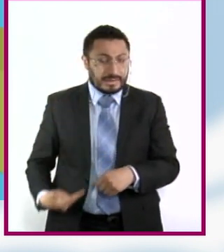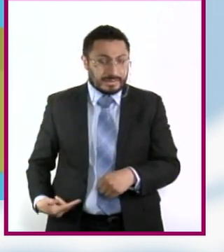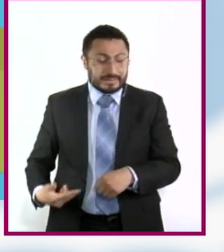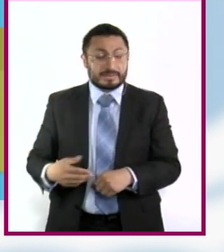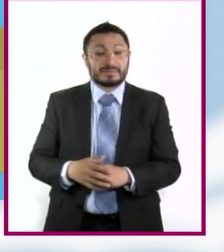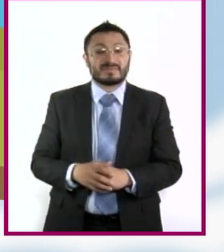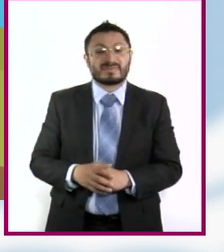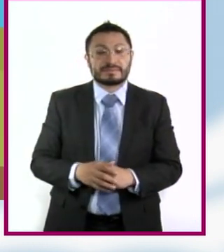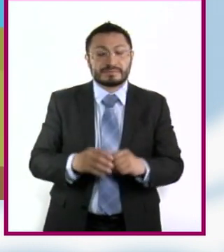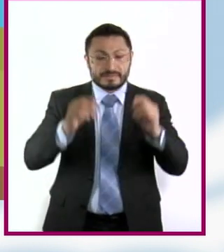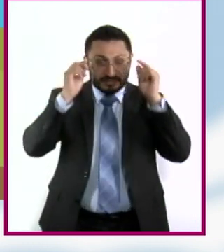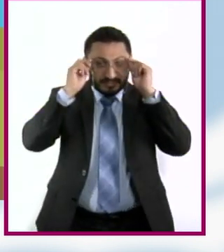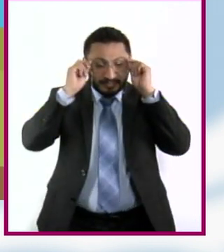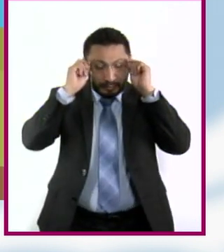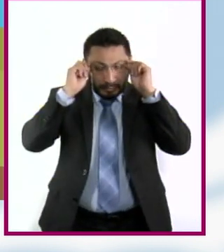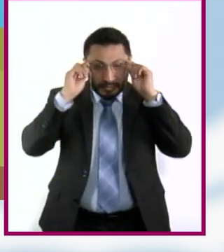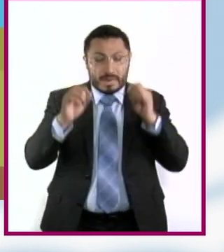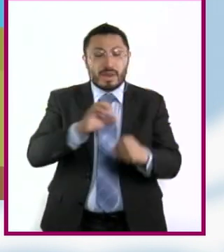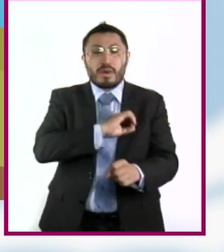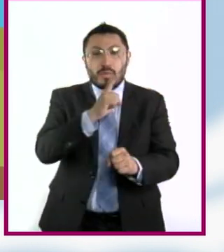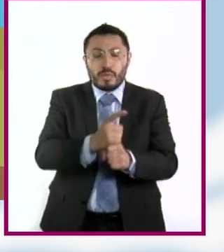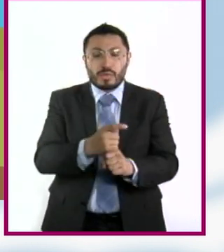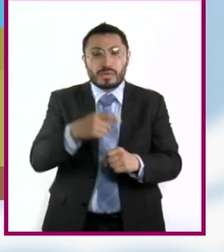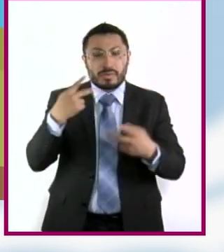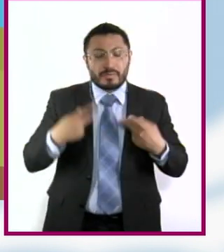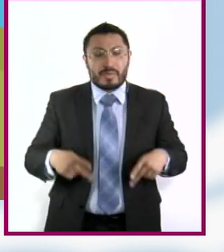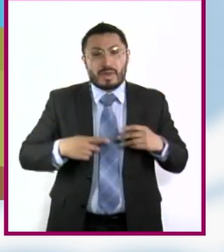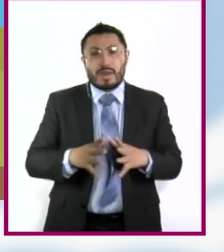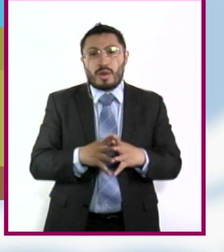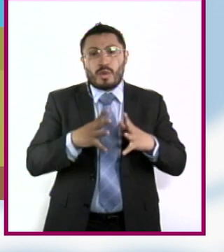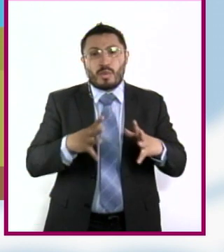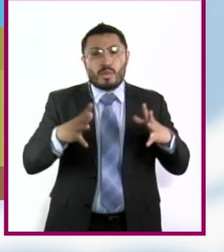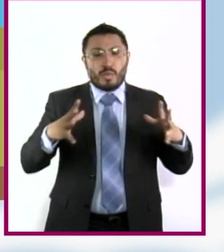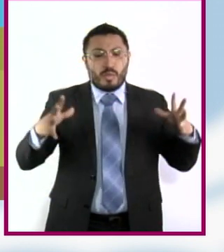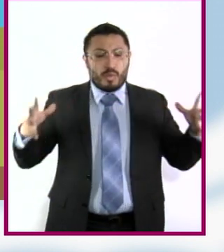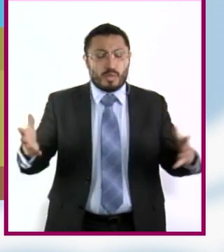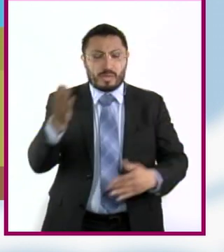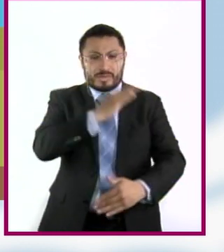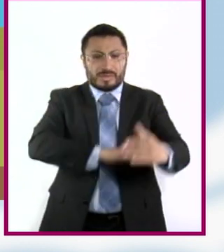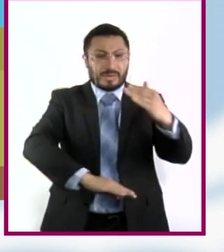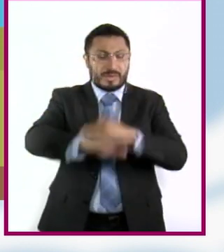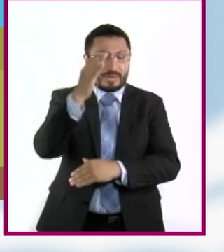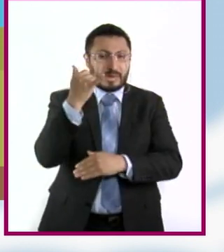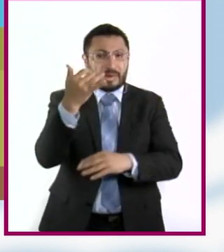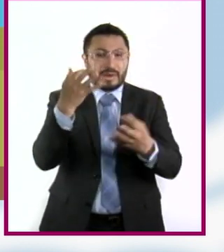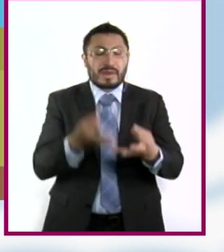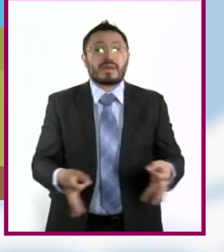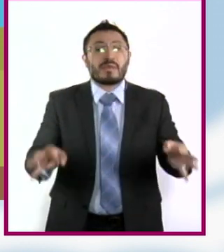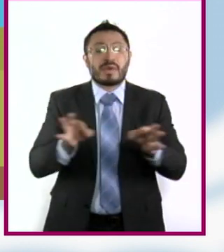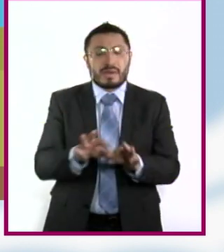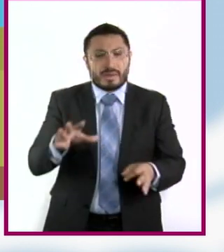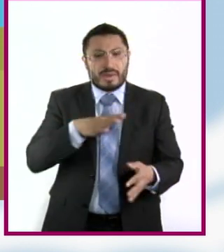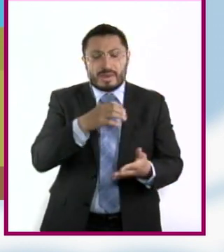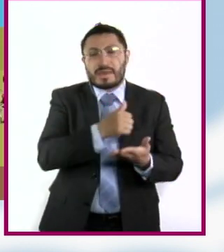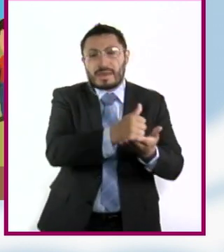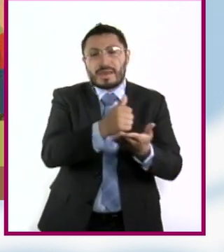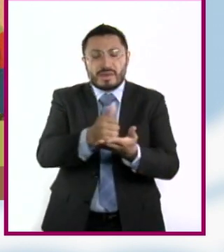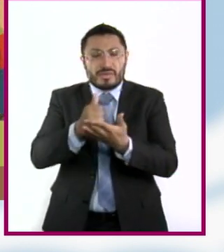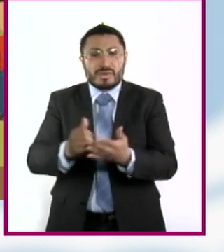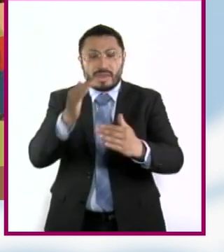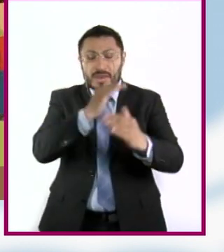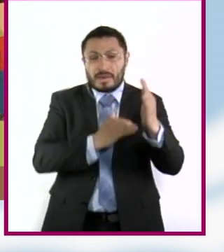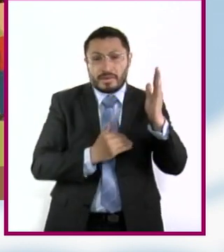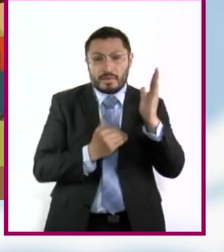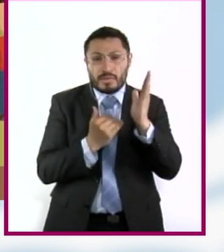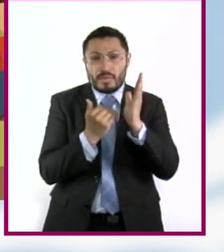de oportunidades de las personas es el fin primordial del desarrollo humano, pues conduce al aumento en las capacidades que les